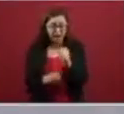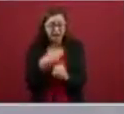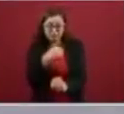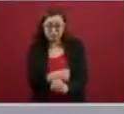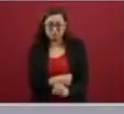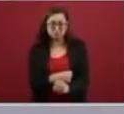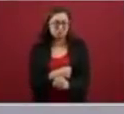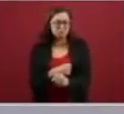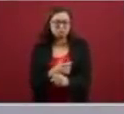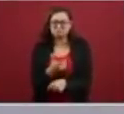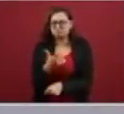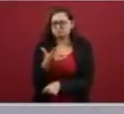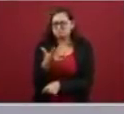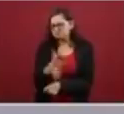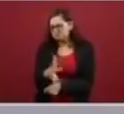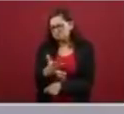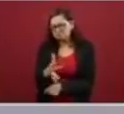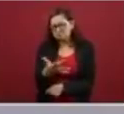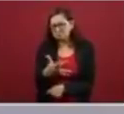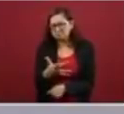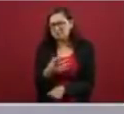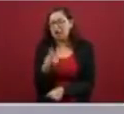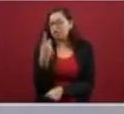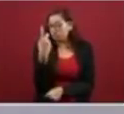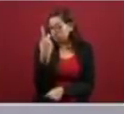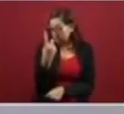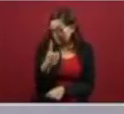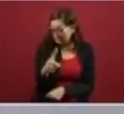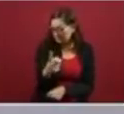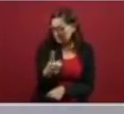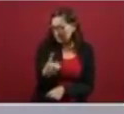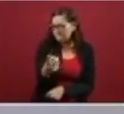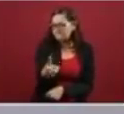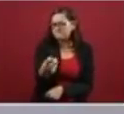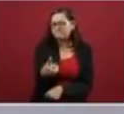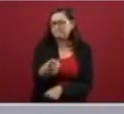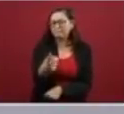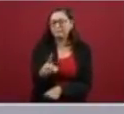a más tardar en diciembre,